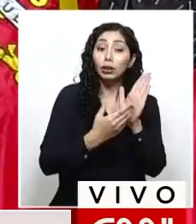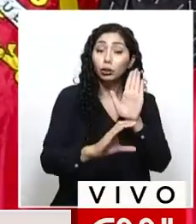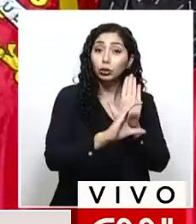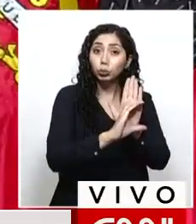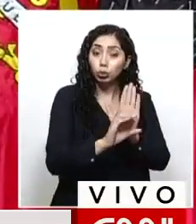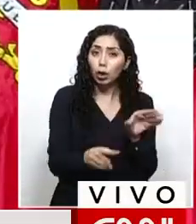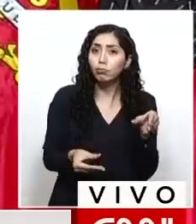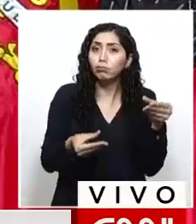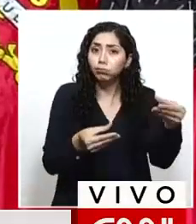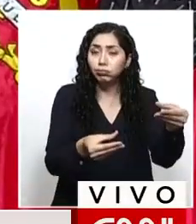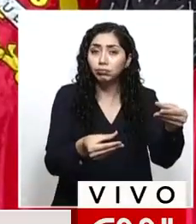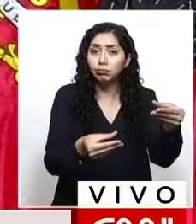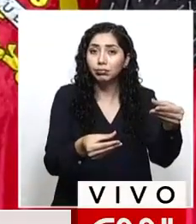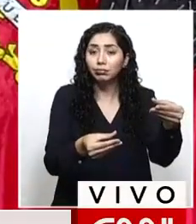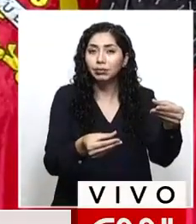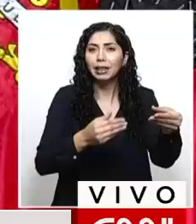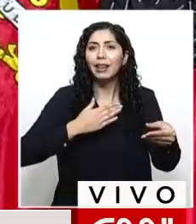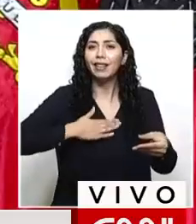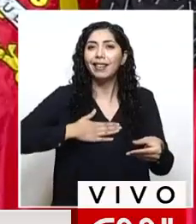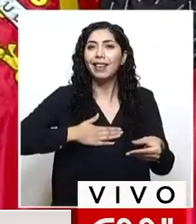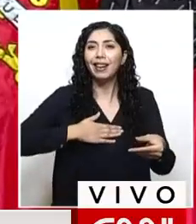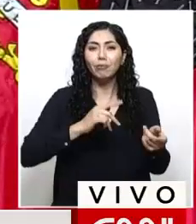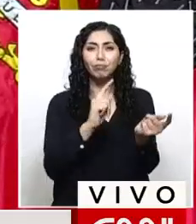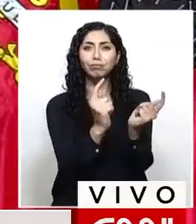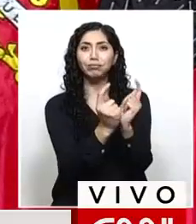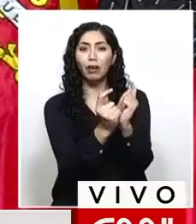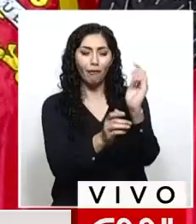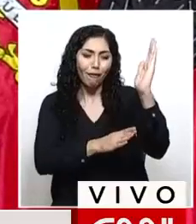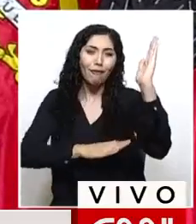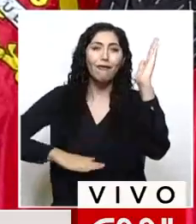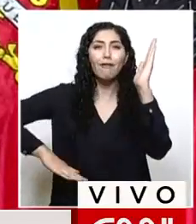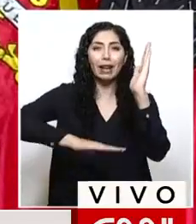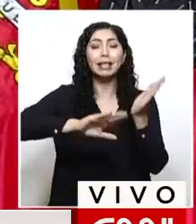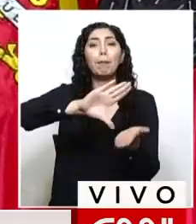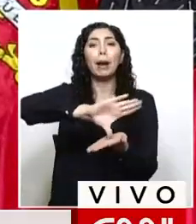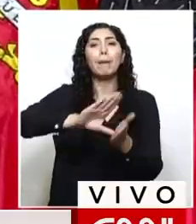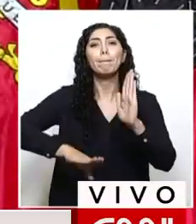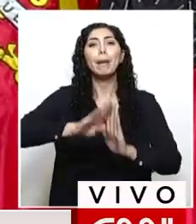está llamada a convertirse en la base del país más justo con el que